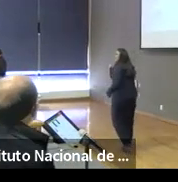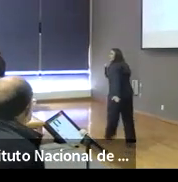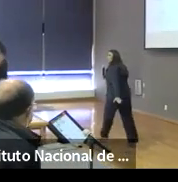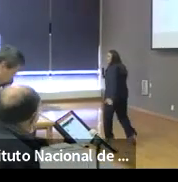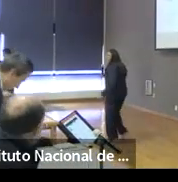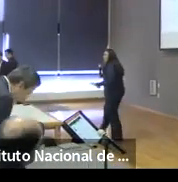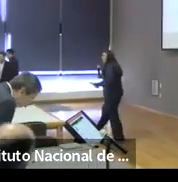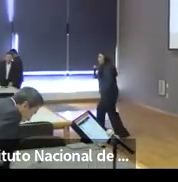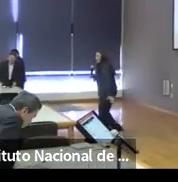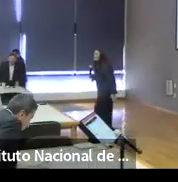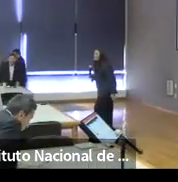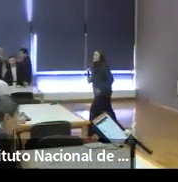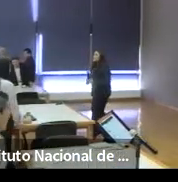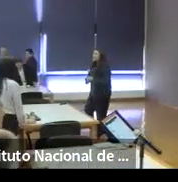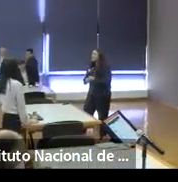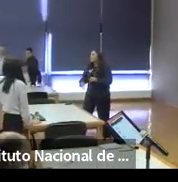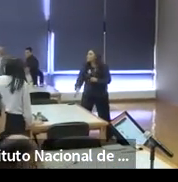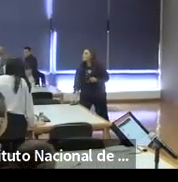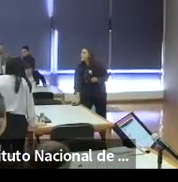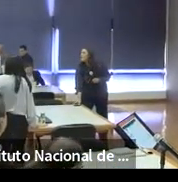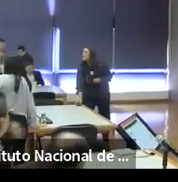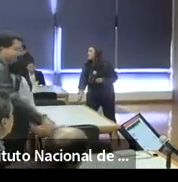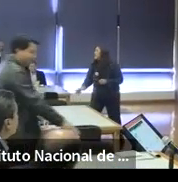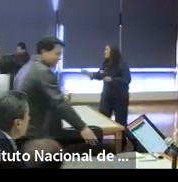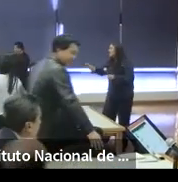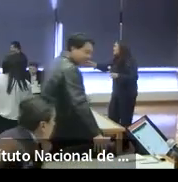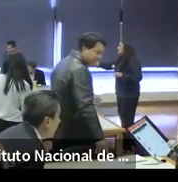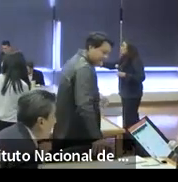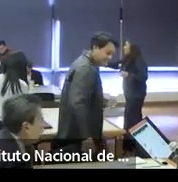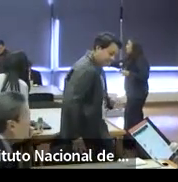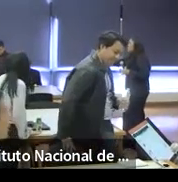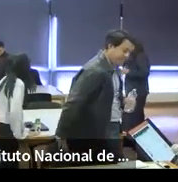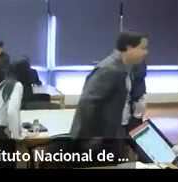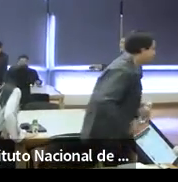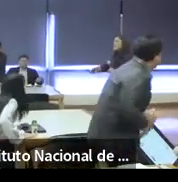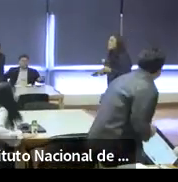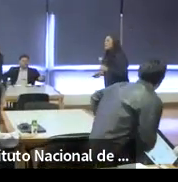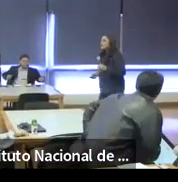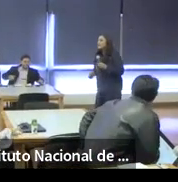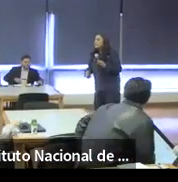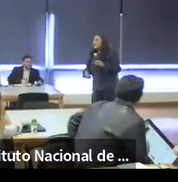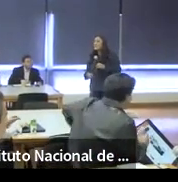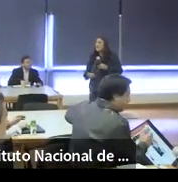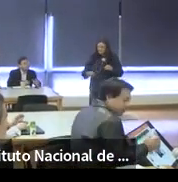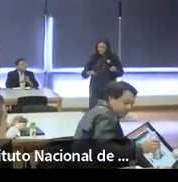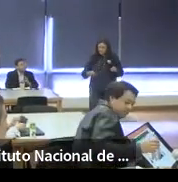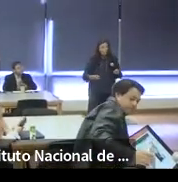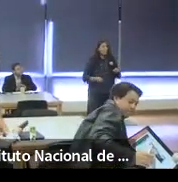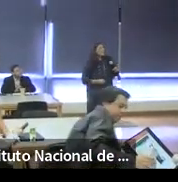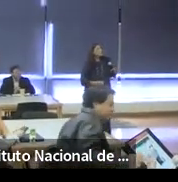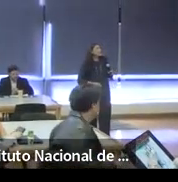conflicto cómo lo hacemos cómo lo resolvemos y con este ejercicio nos va a ayudar muy bien para saber